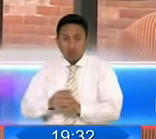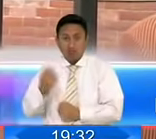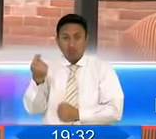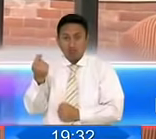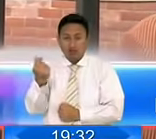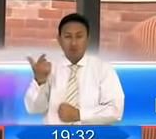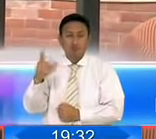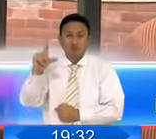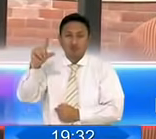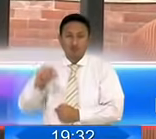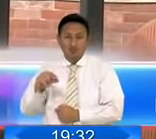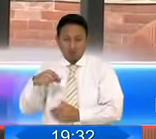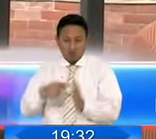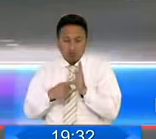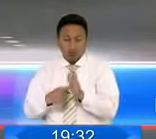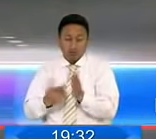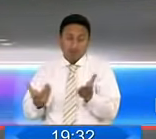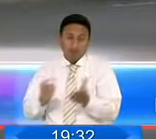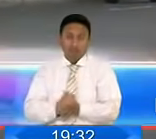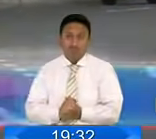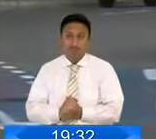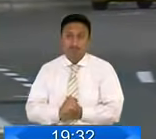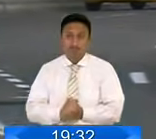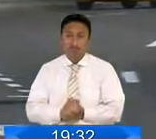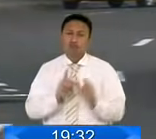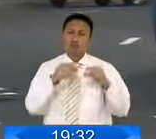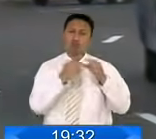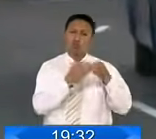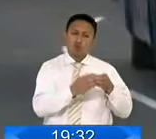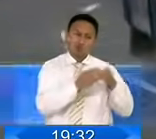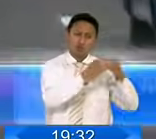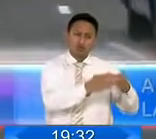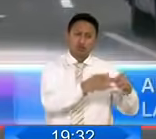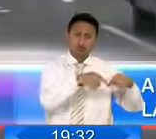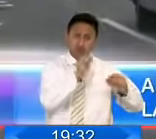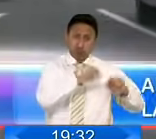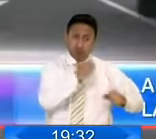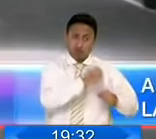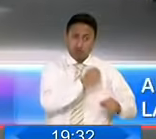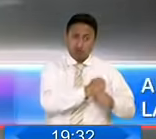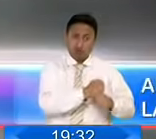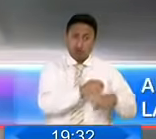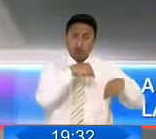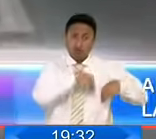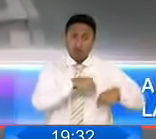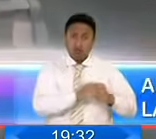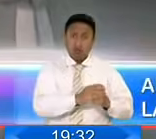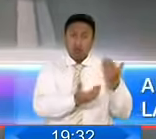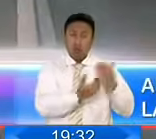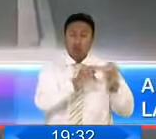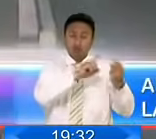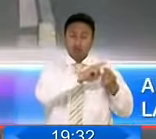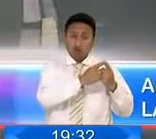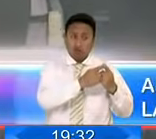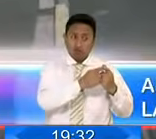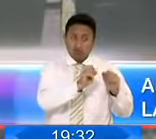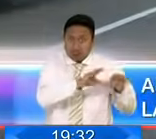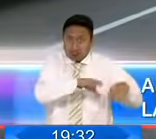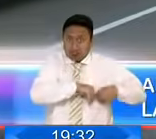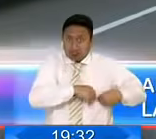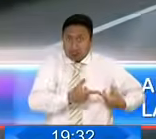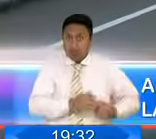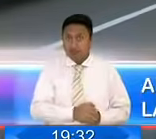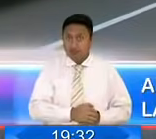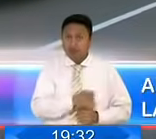y se ha demostrado claramente. De otra parte están aquellos que se aperturan a trabajar y que intentan acoplarse a los cambios que solicita la autoridad. Son los que